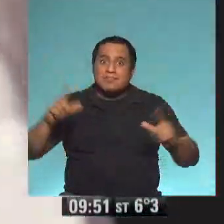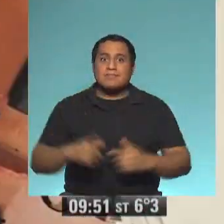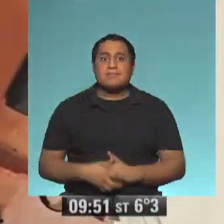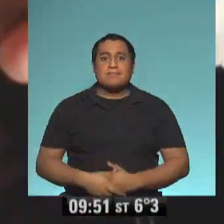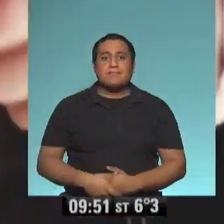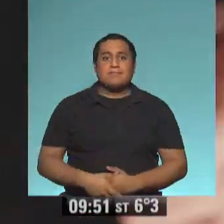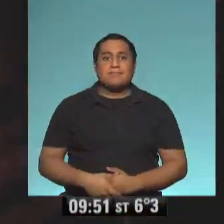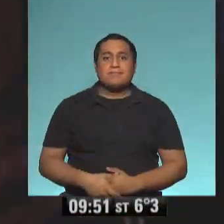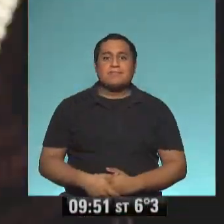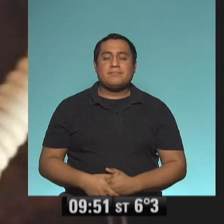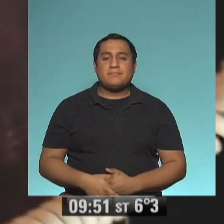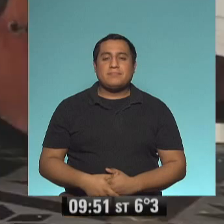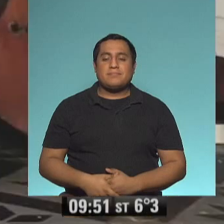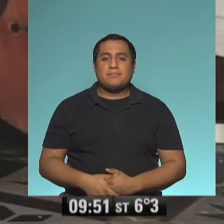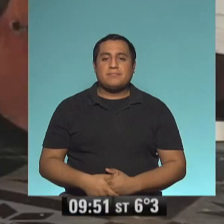Pau.